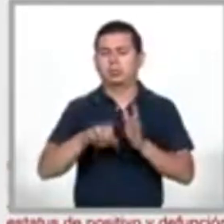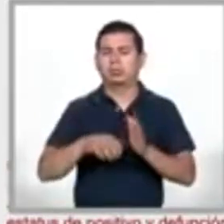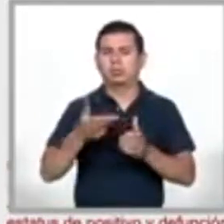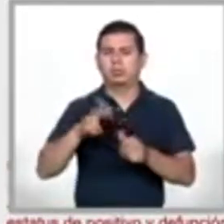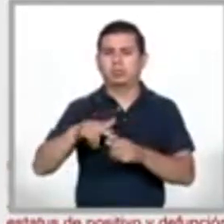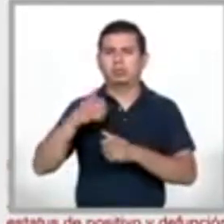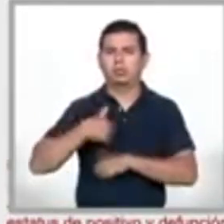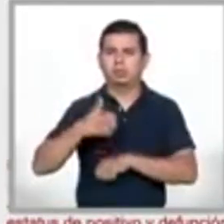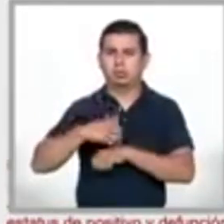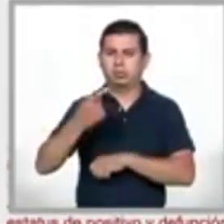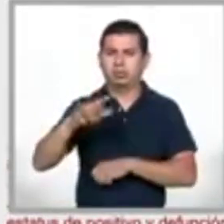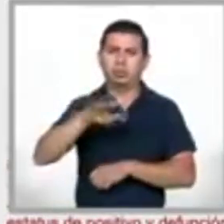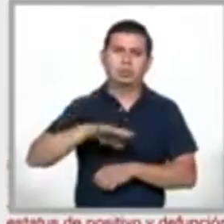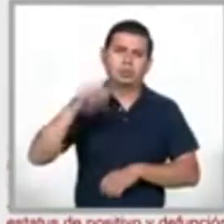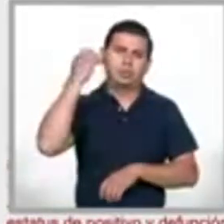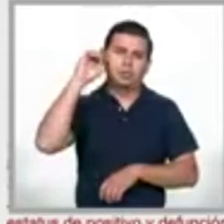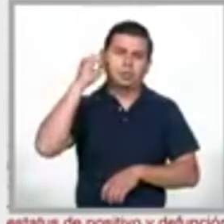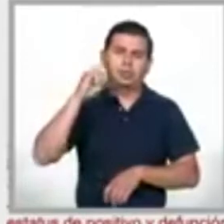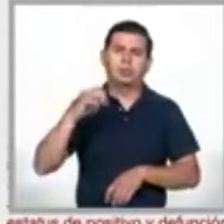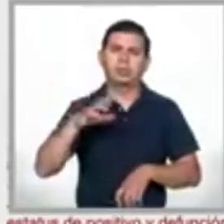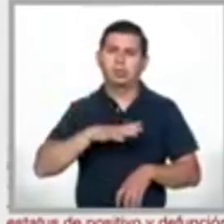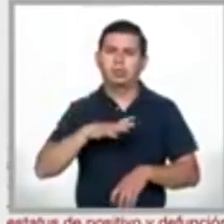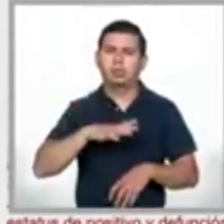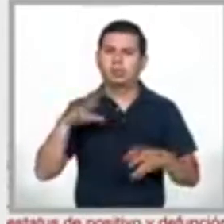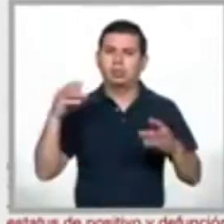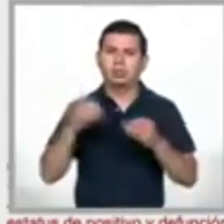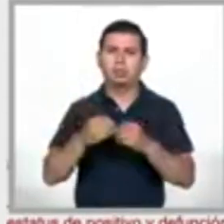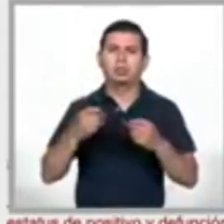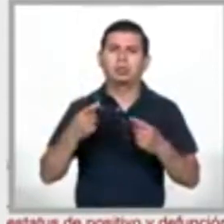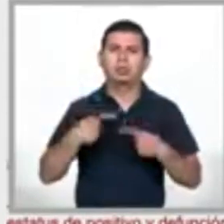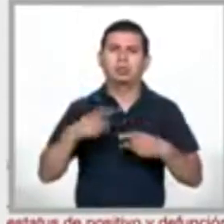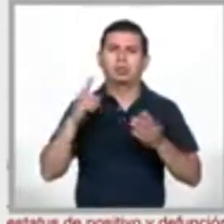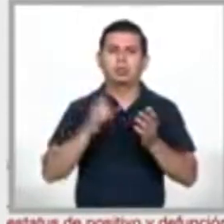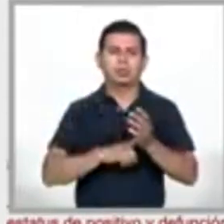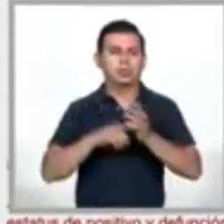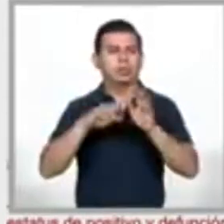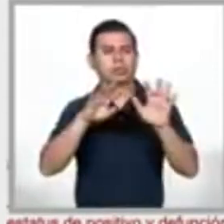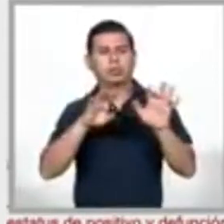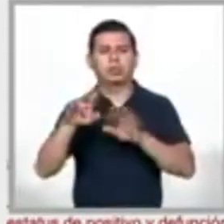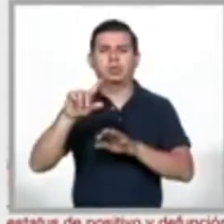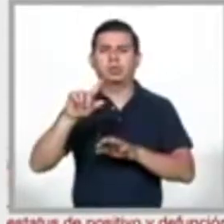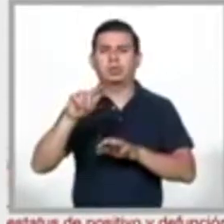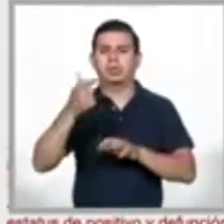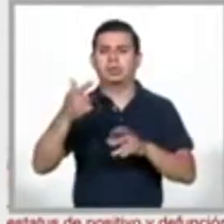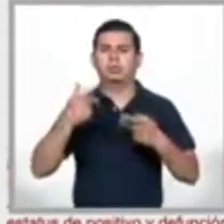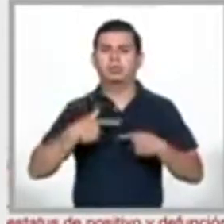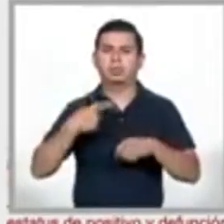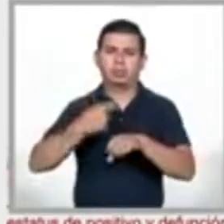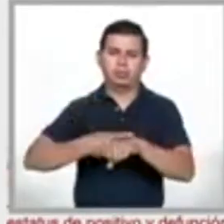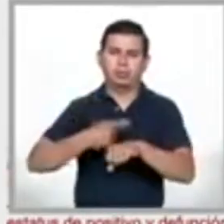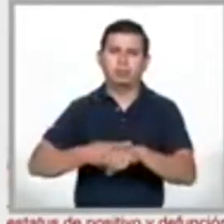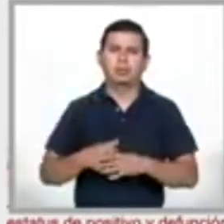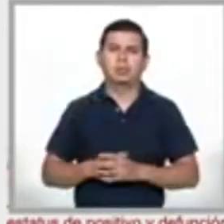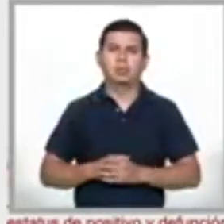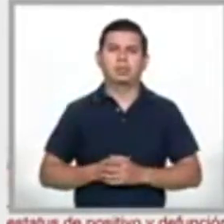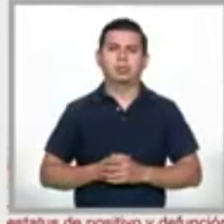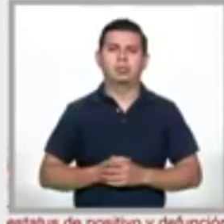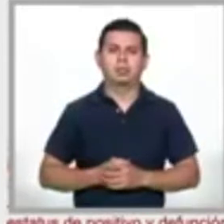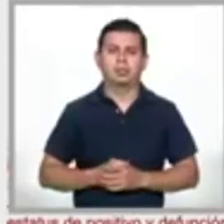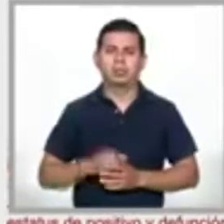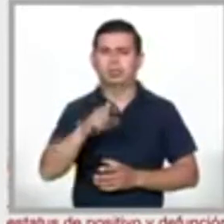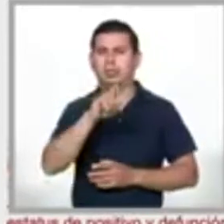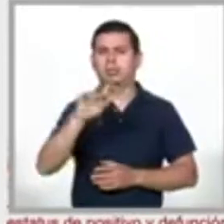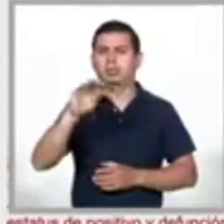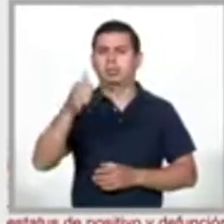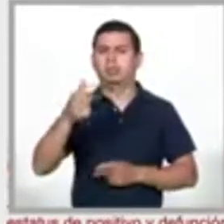número 1, Valles Centrales, tenemos un acumulado de 1.977 casos confirmados y